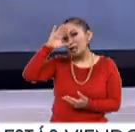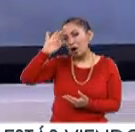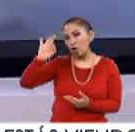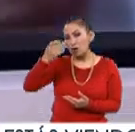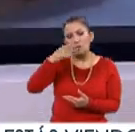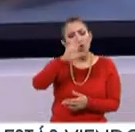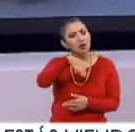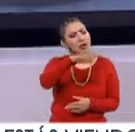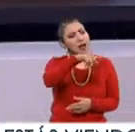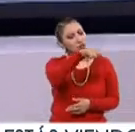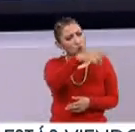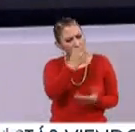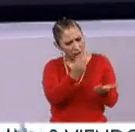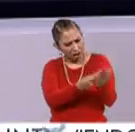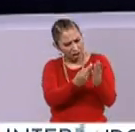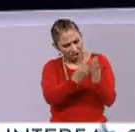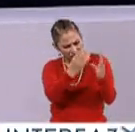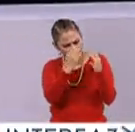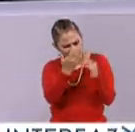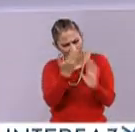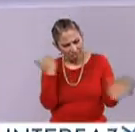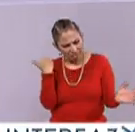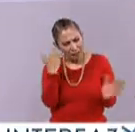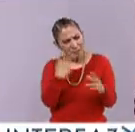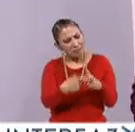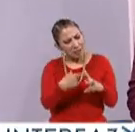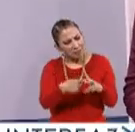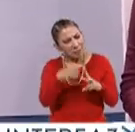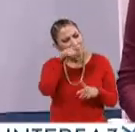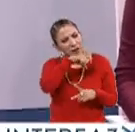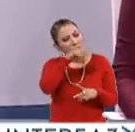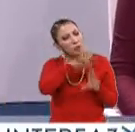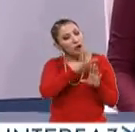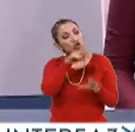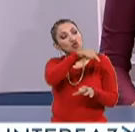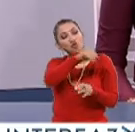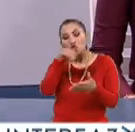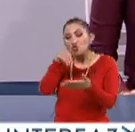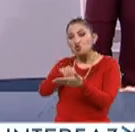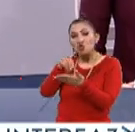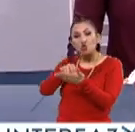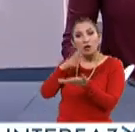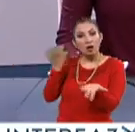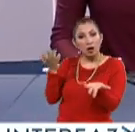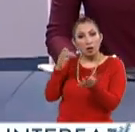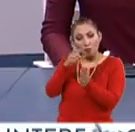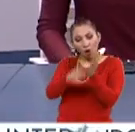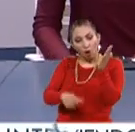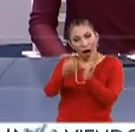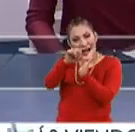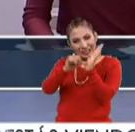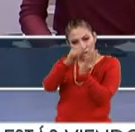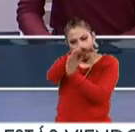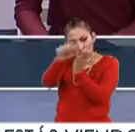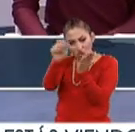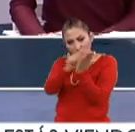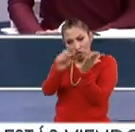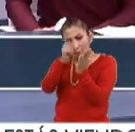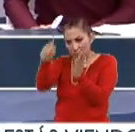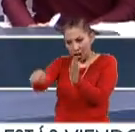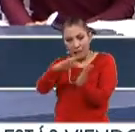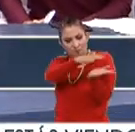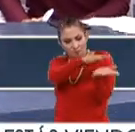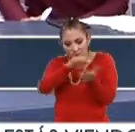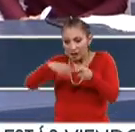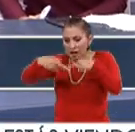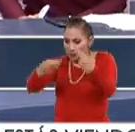acercó y me dice, oye, todo eso que nos enseñaste en matemáticas mayas, ¿por qué no lo haces en forma de artículo? Y, pues, lo recojo